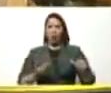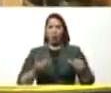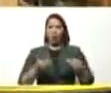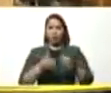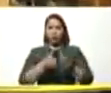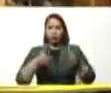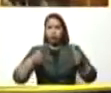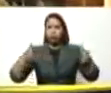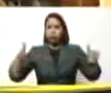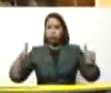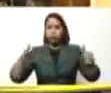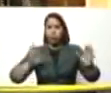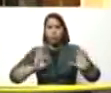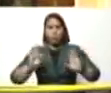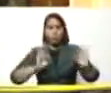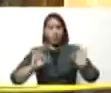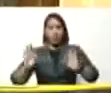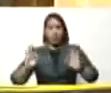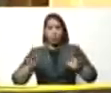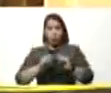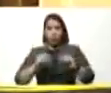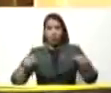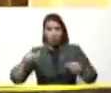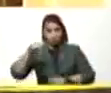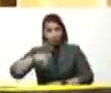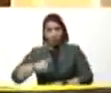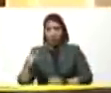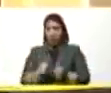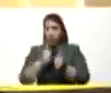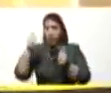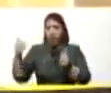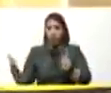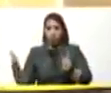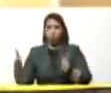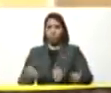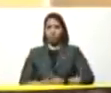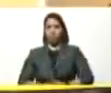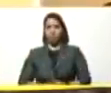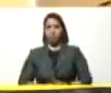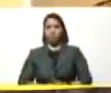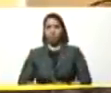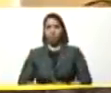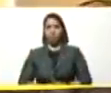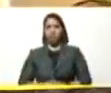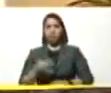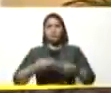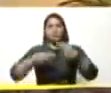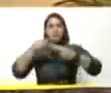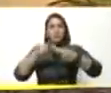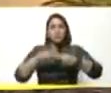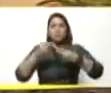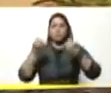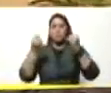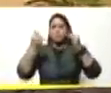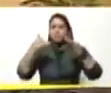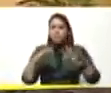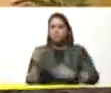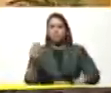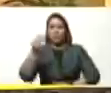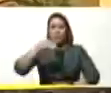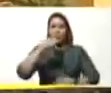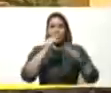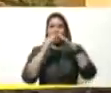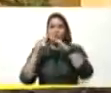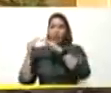ya está preparado el terreno aquí al lado de esta loma para construir varios cientos de viviendas más para